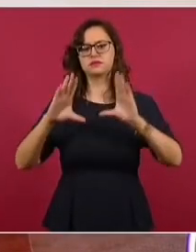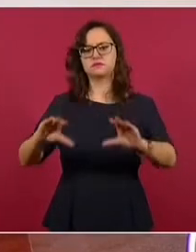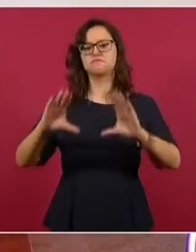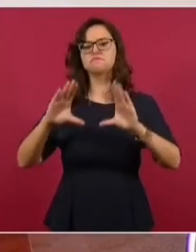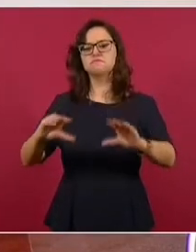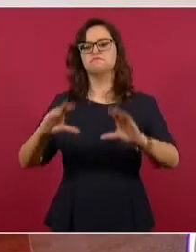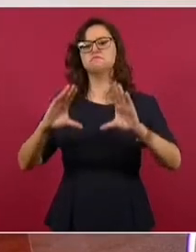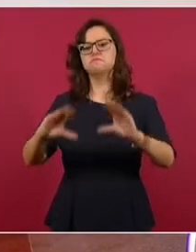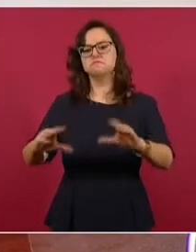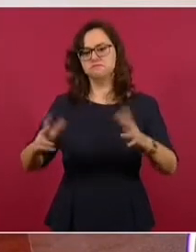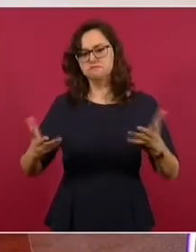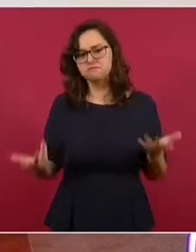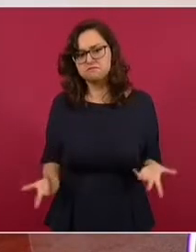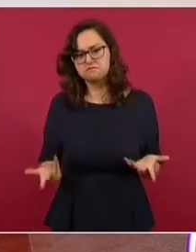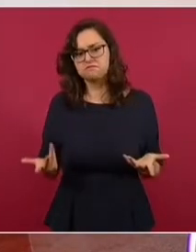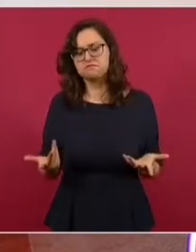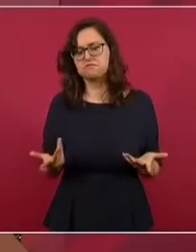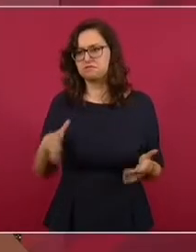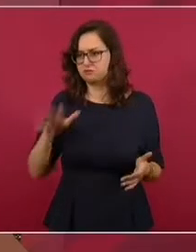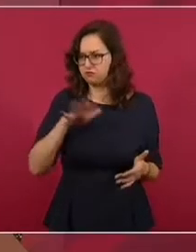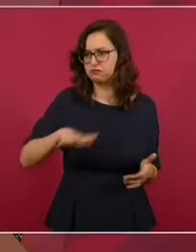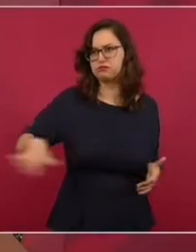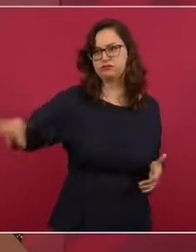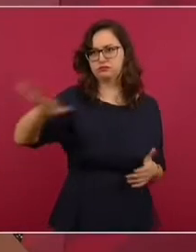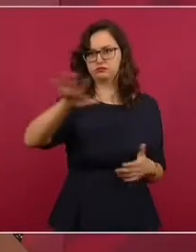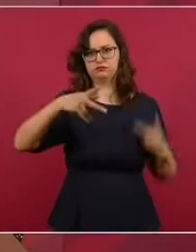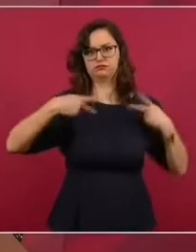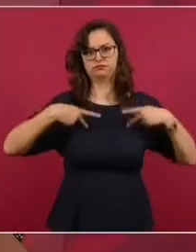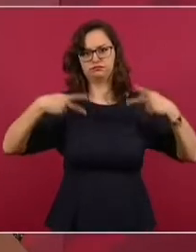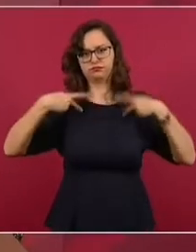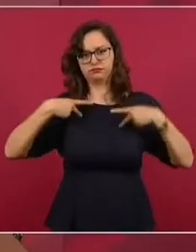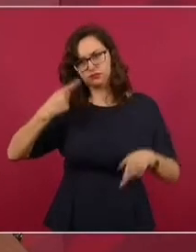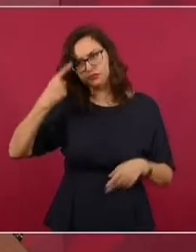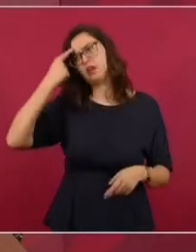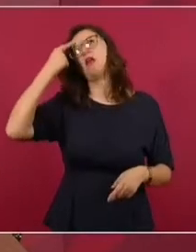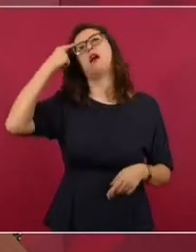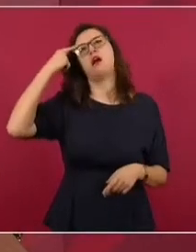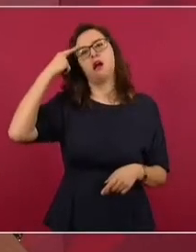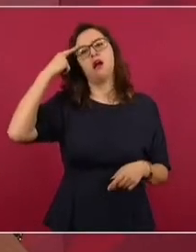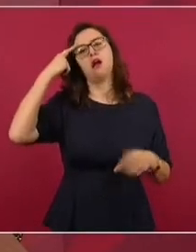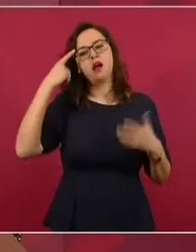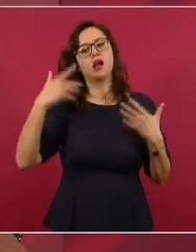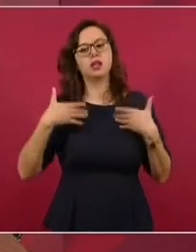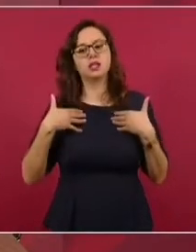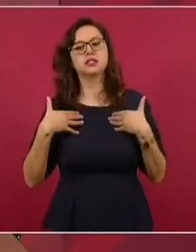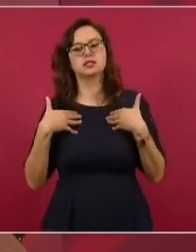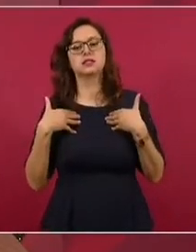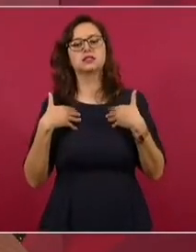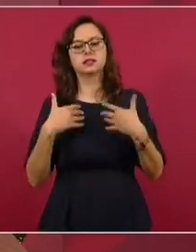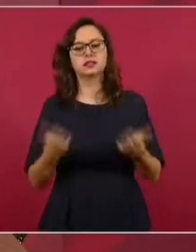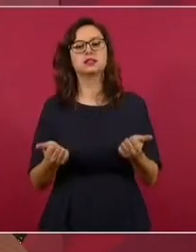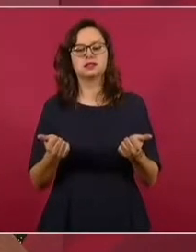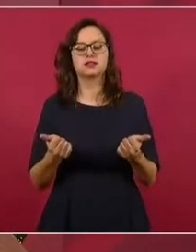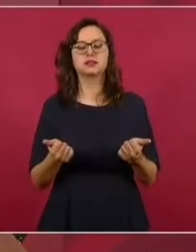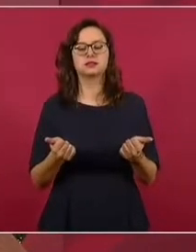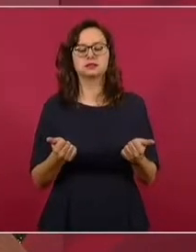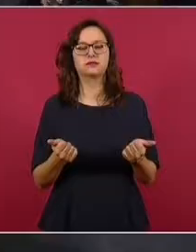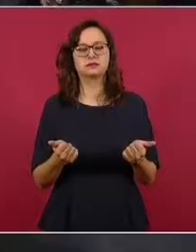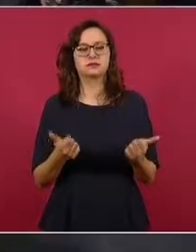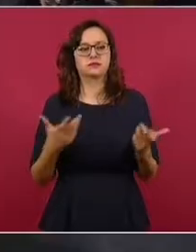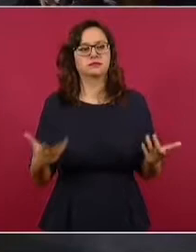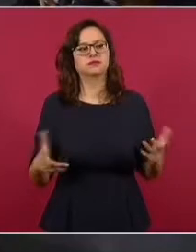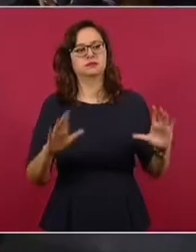orientación, concientización, para comprender por qué tanto coraje